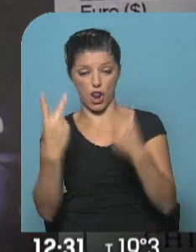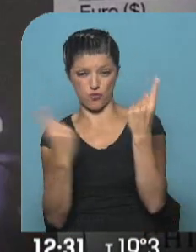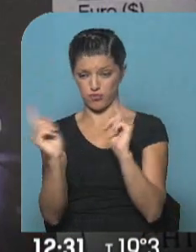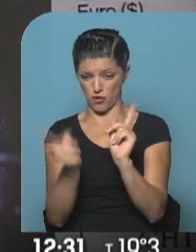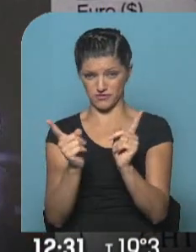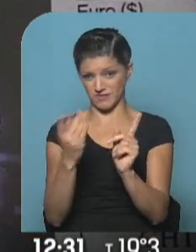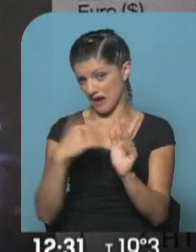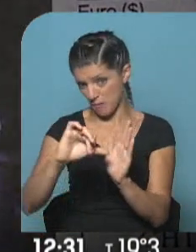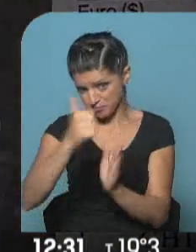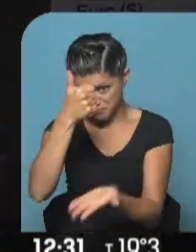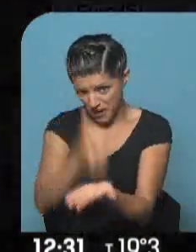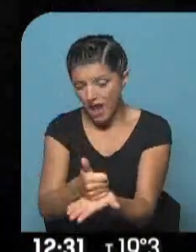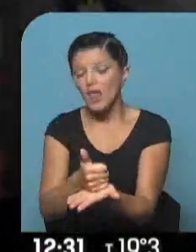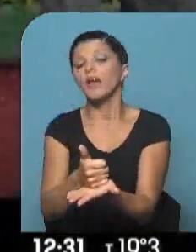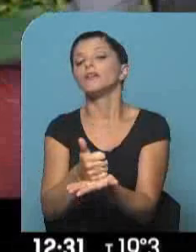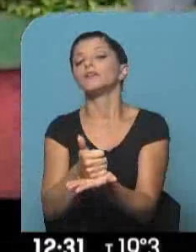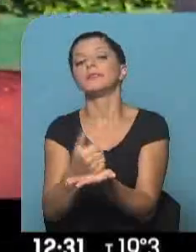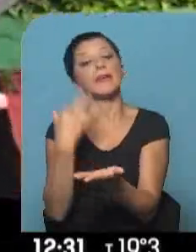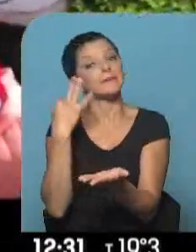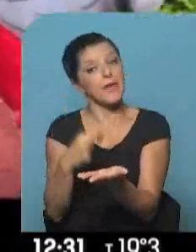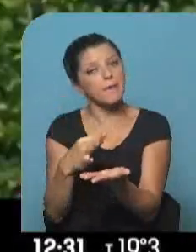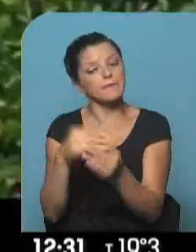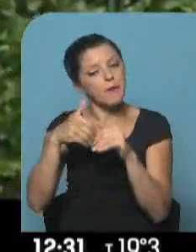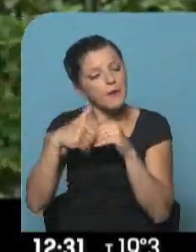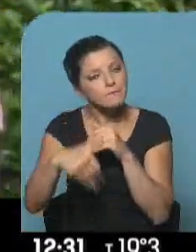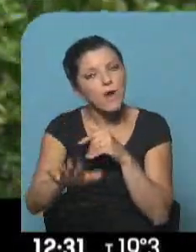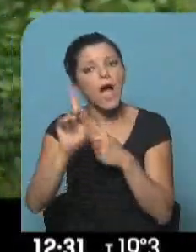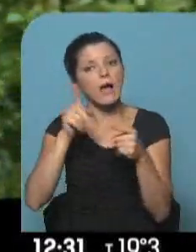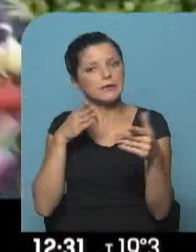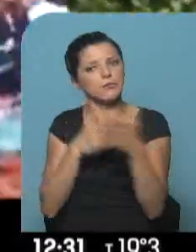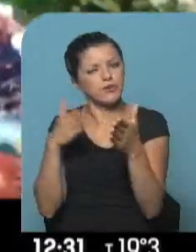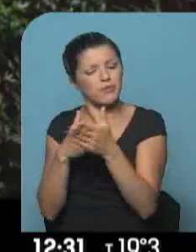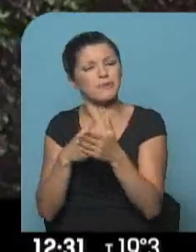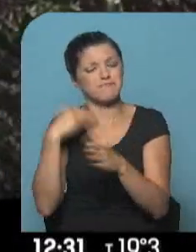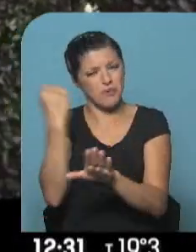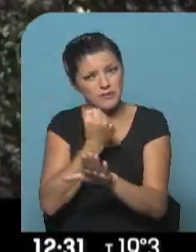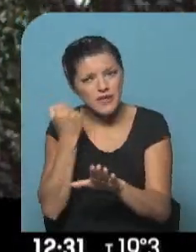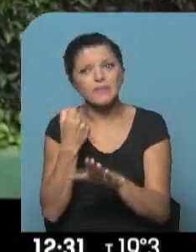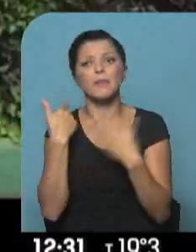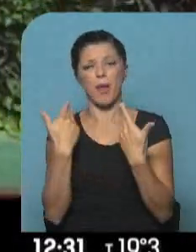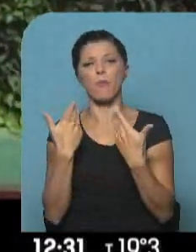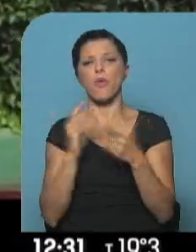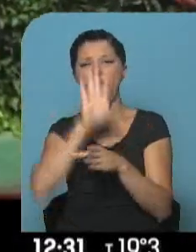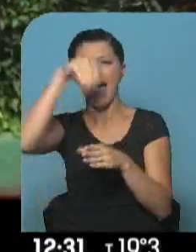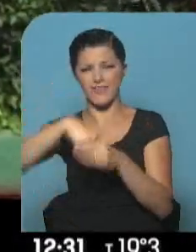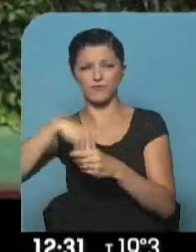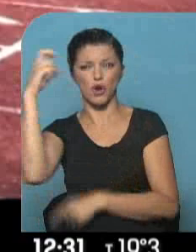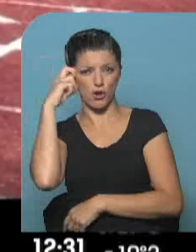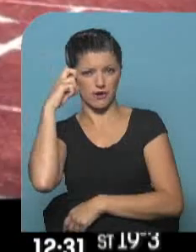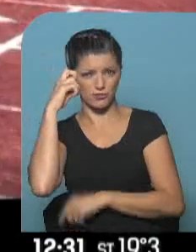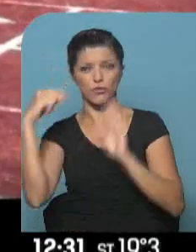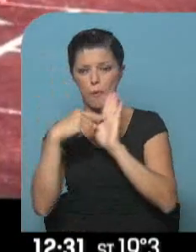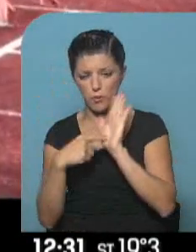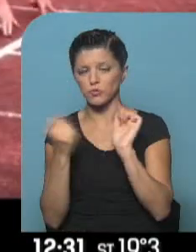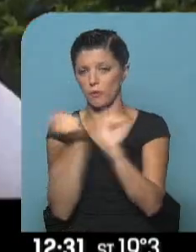segunda vuelta, Piñera o Guillier deberán afrontar serios obstáculos para implementar reformas en un parlamento